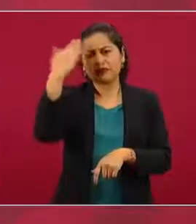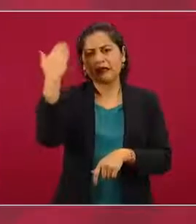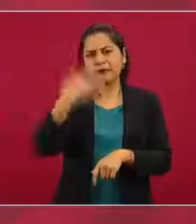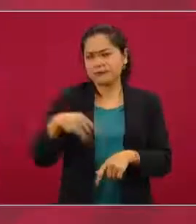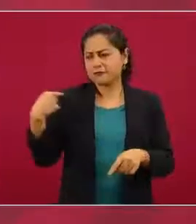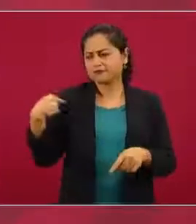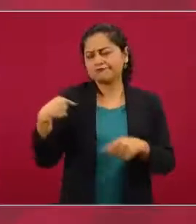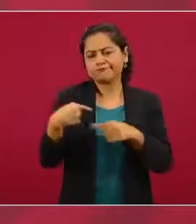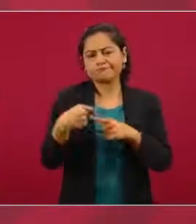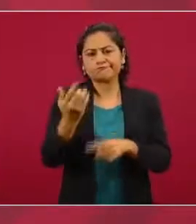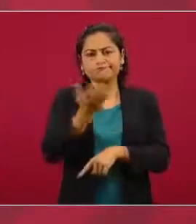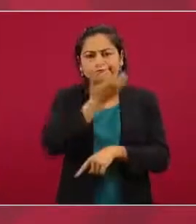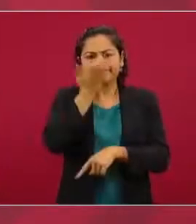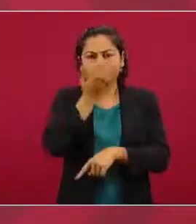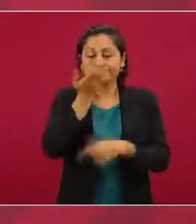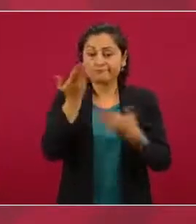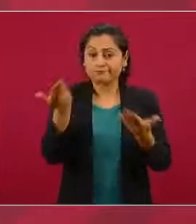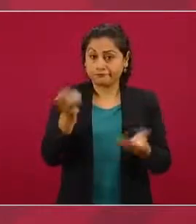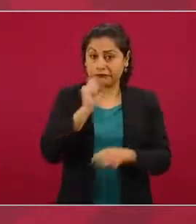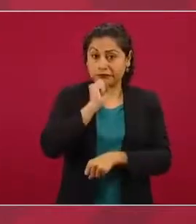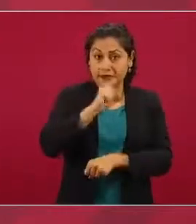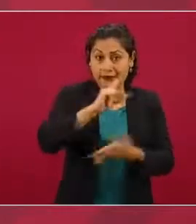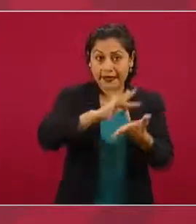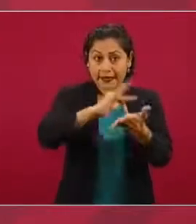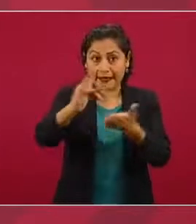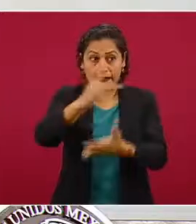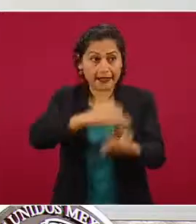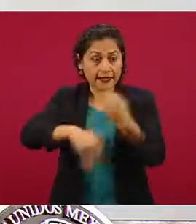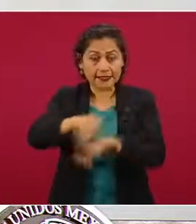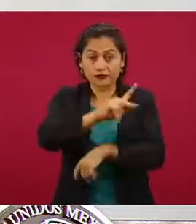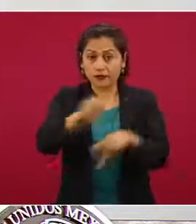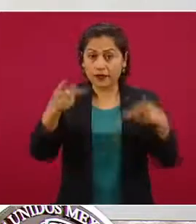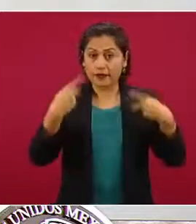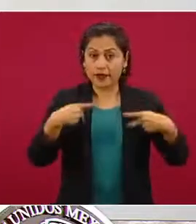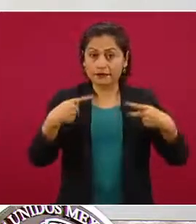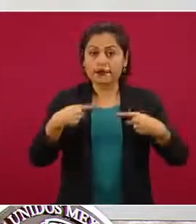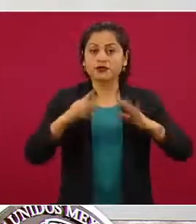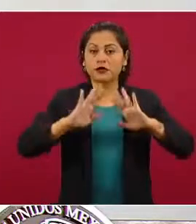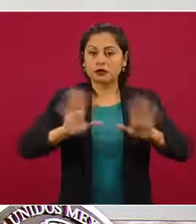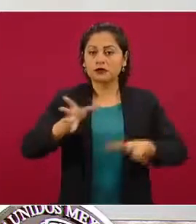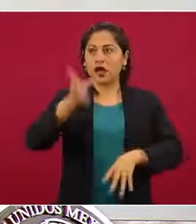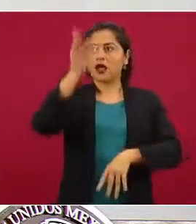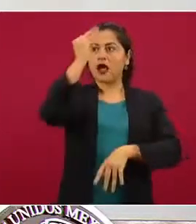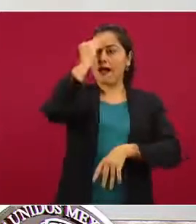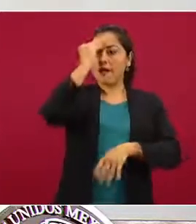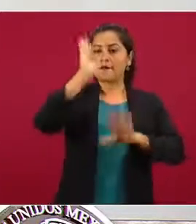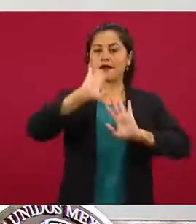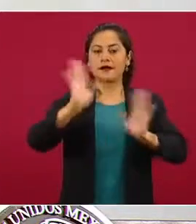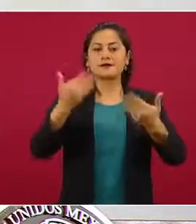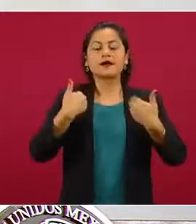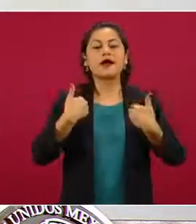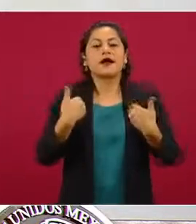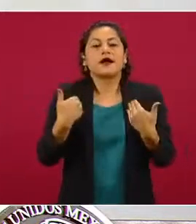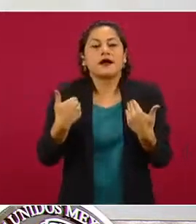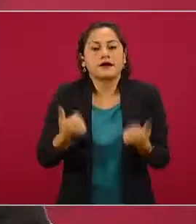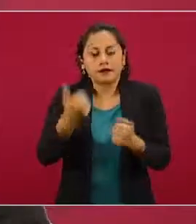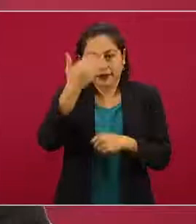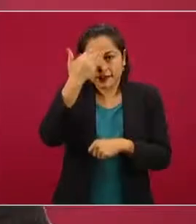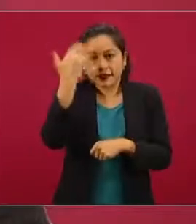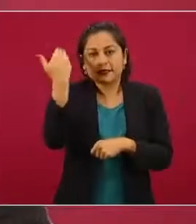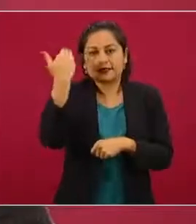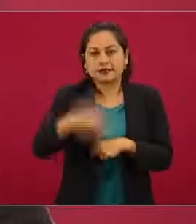contener y con el agradecimiento de la población que lo sabe hacer, que lo ha aprendido, que se protege y que desde luego protege a